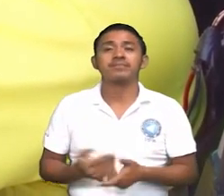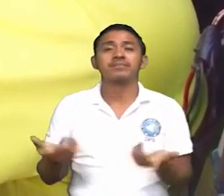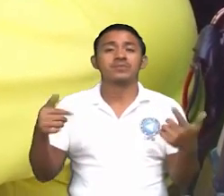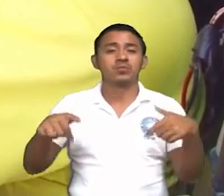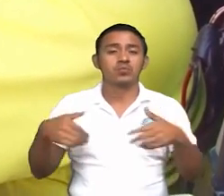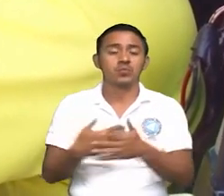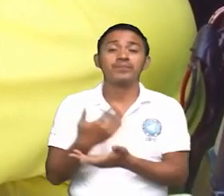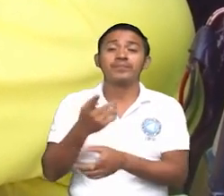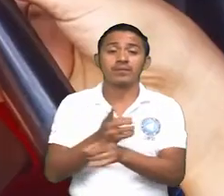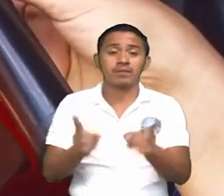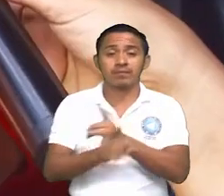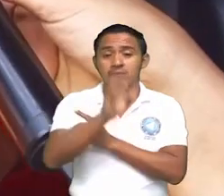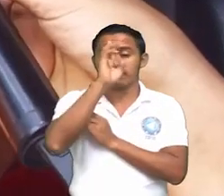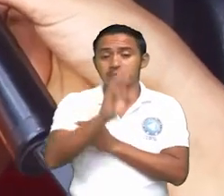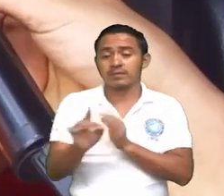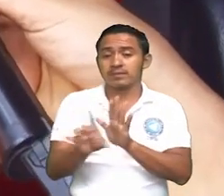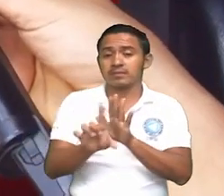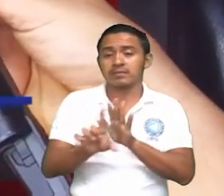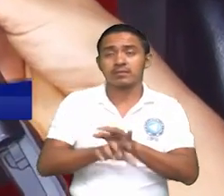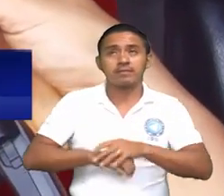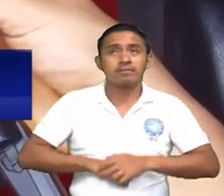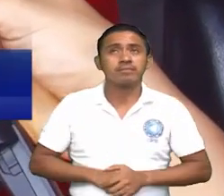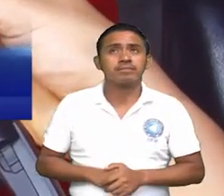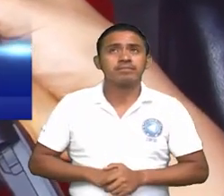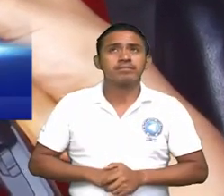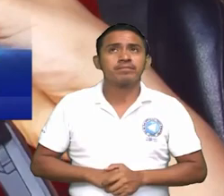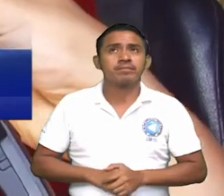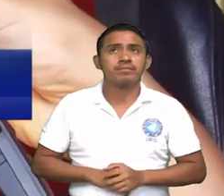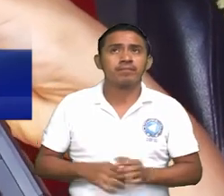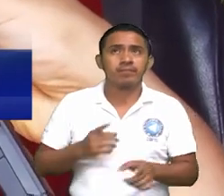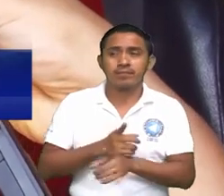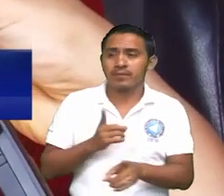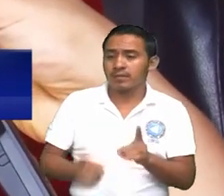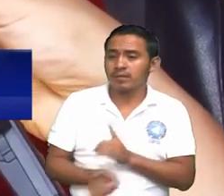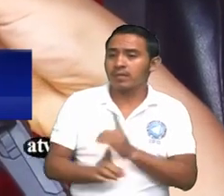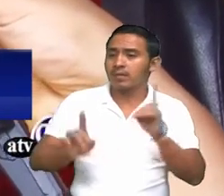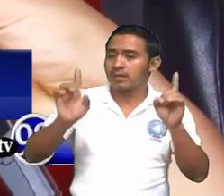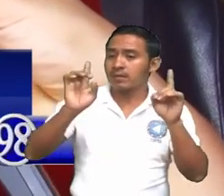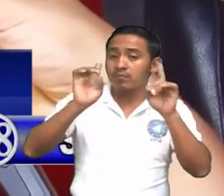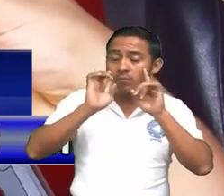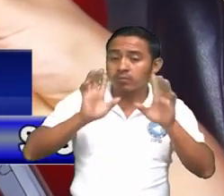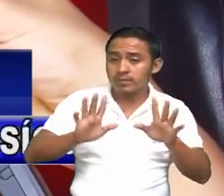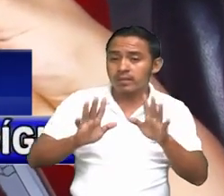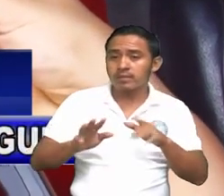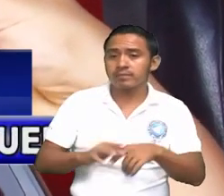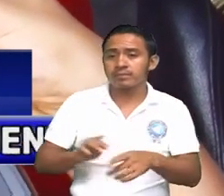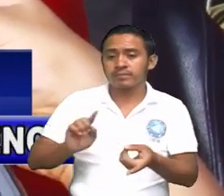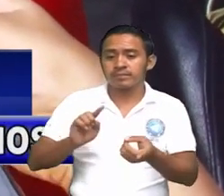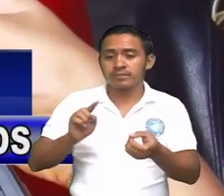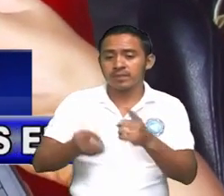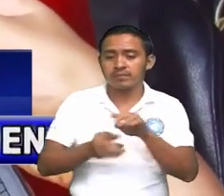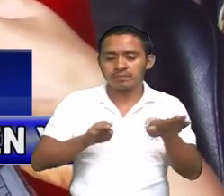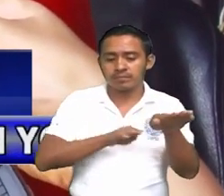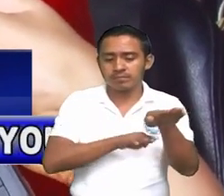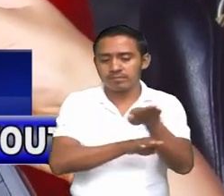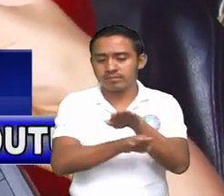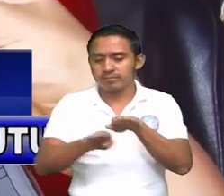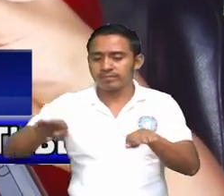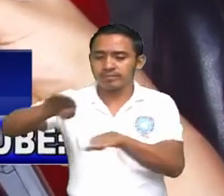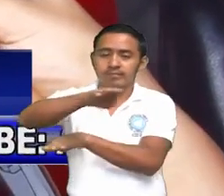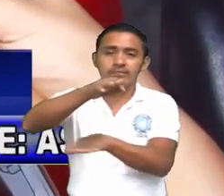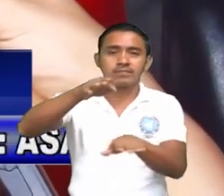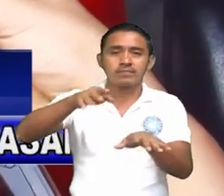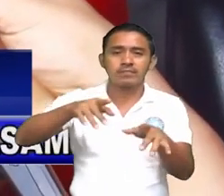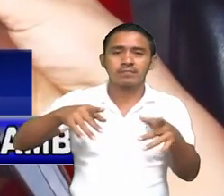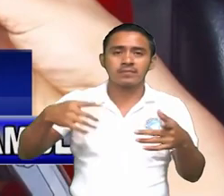hay que cumplir las leyes de tránsito. Y tener precaución con los cambios de carriles,